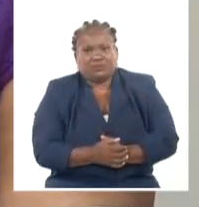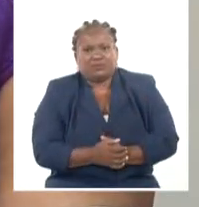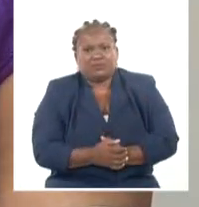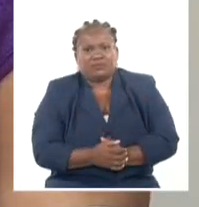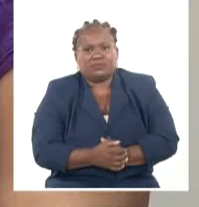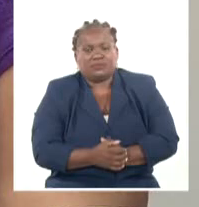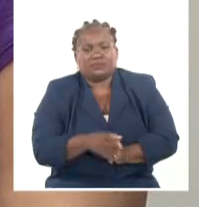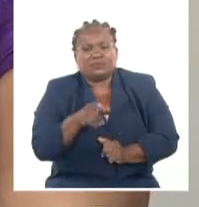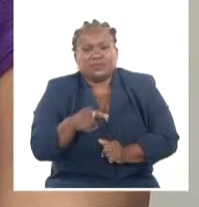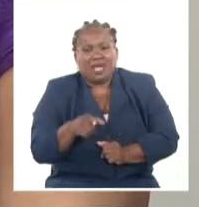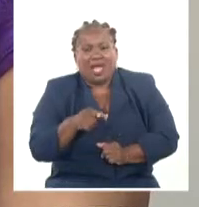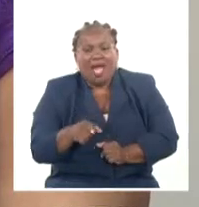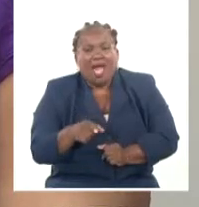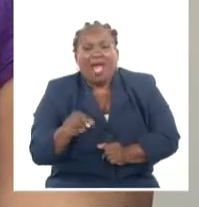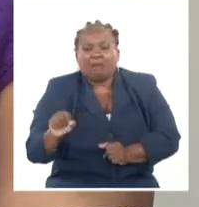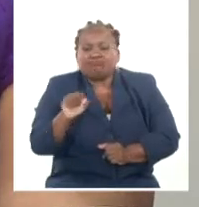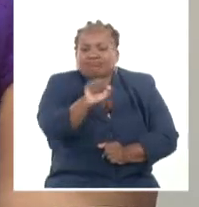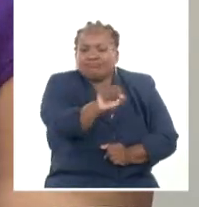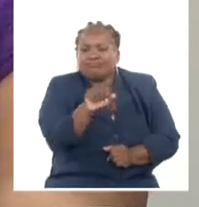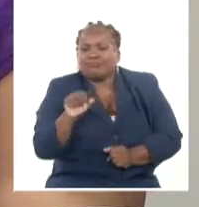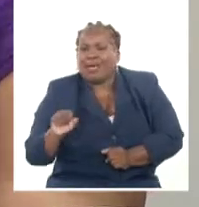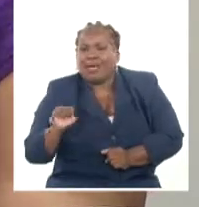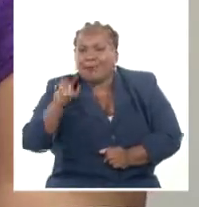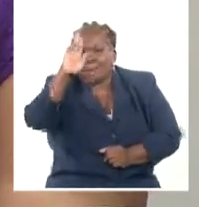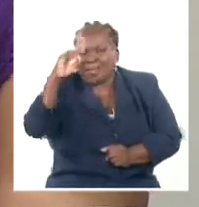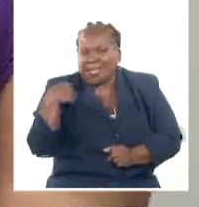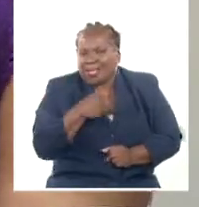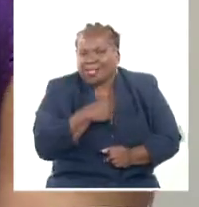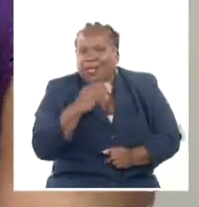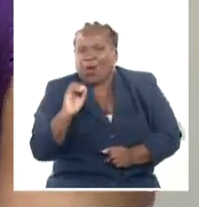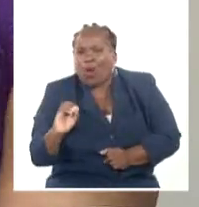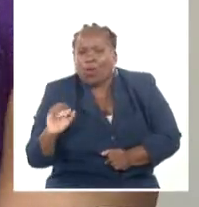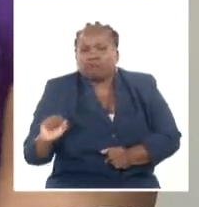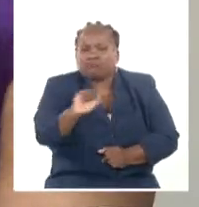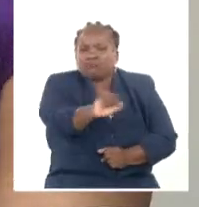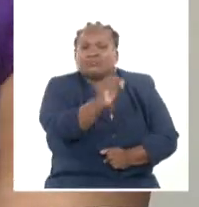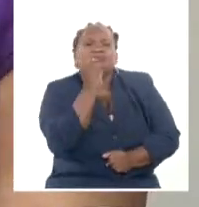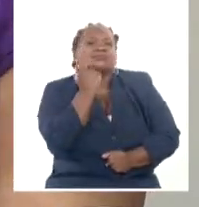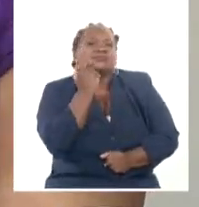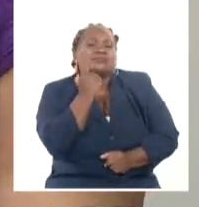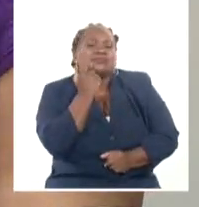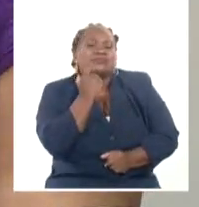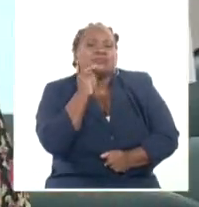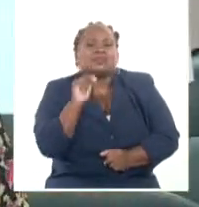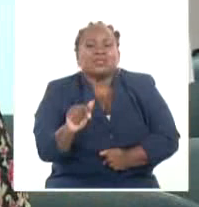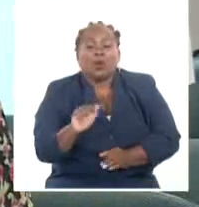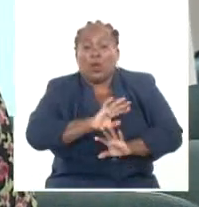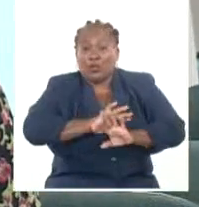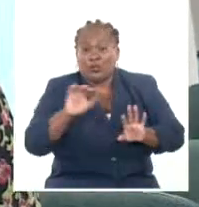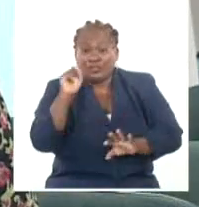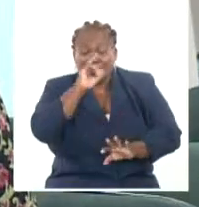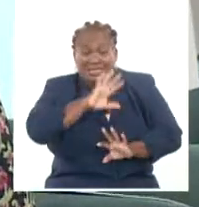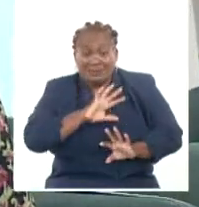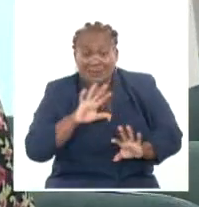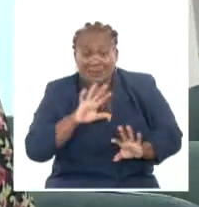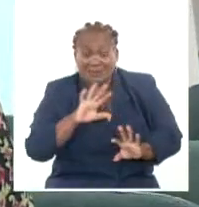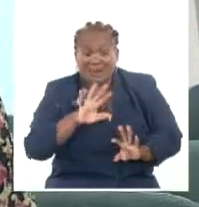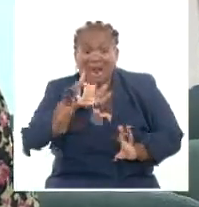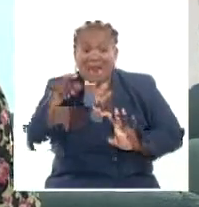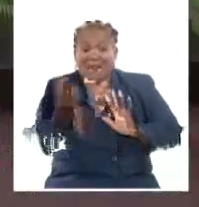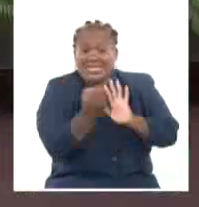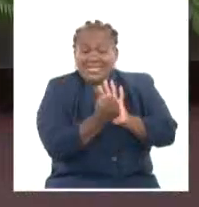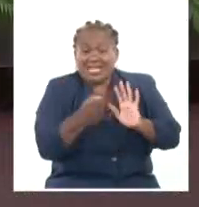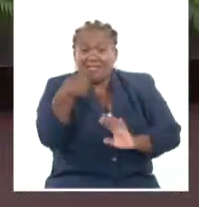a su asistencia médica o estomatópica al vencimiento de la licencia postnatal las personas comitentes deciden